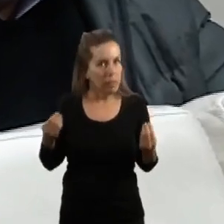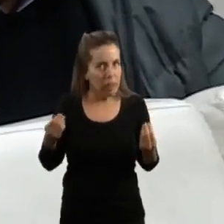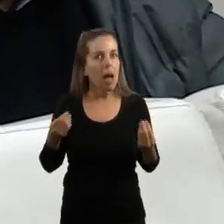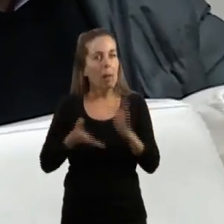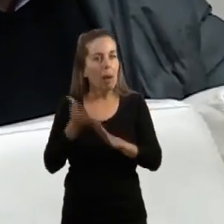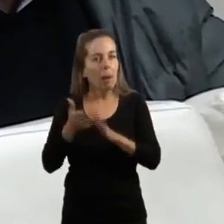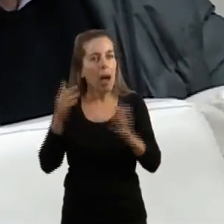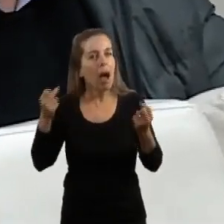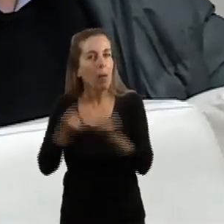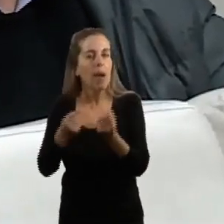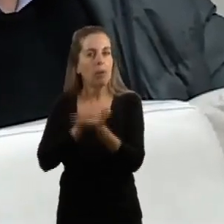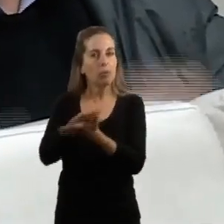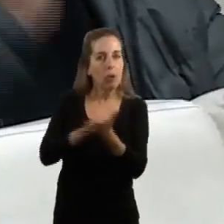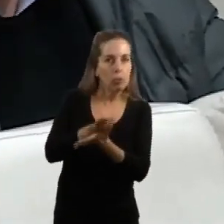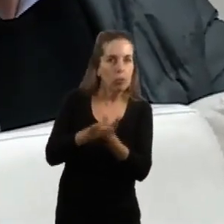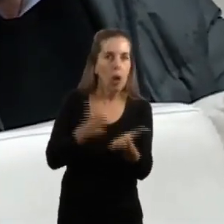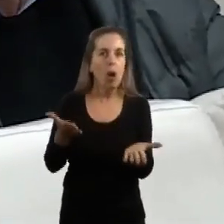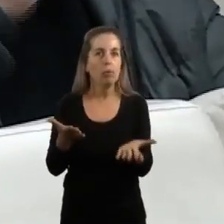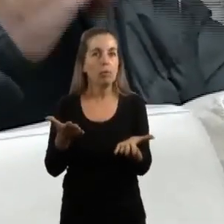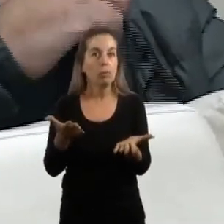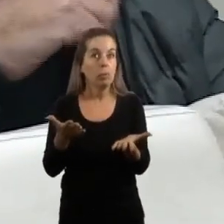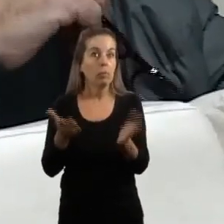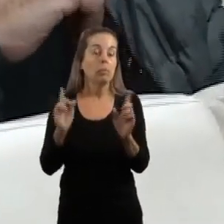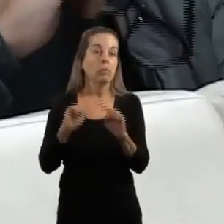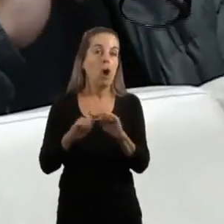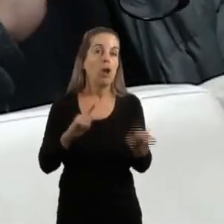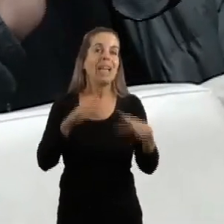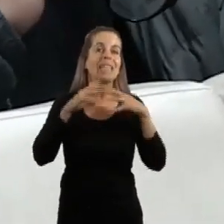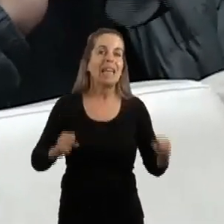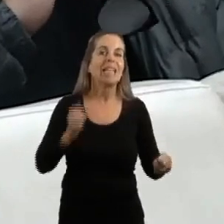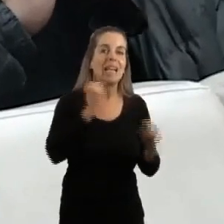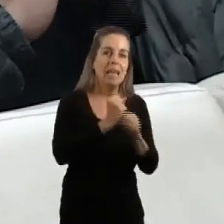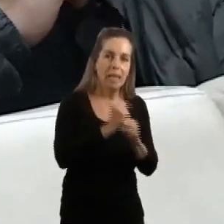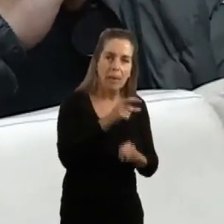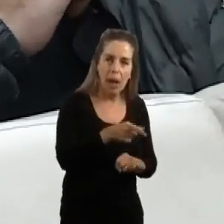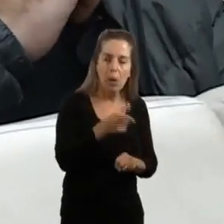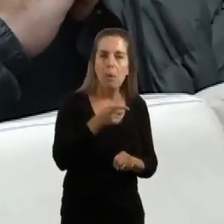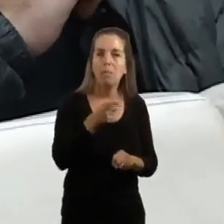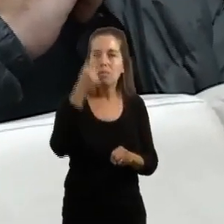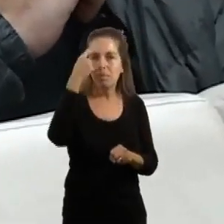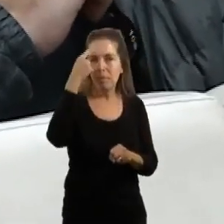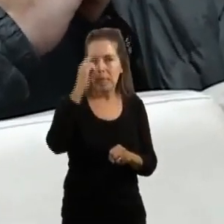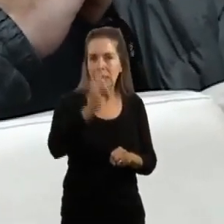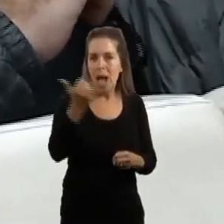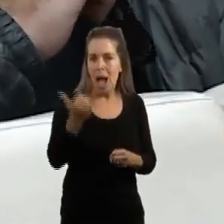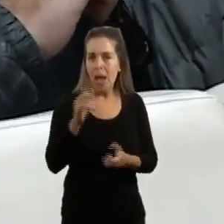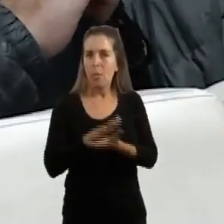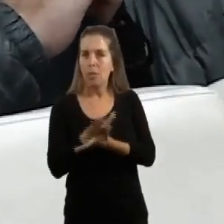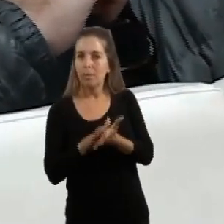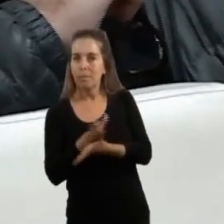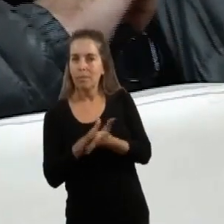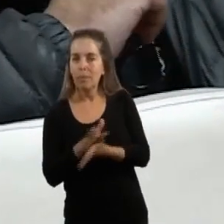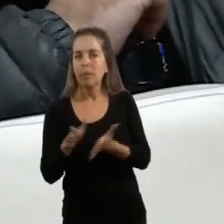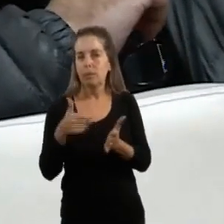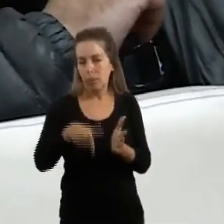dictar la conciliación obligatoria por la vía de la Secretaría de Trabajo. Tenemos entendido que hay alguna negociación igual en materia salarial en